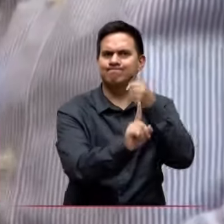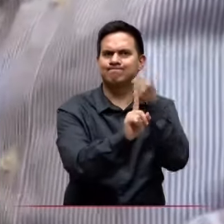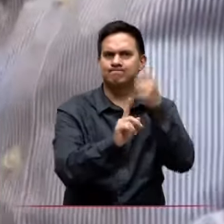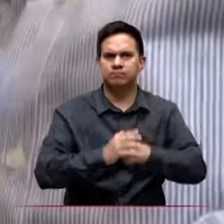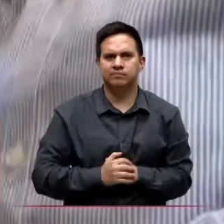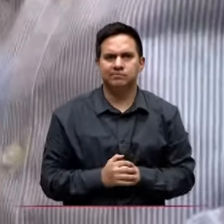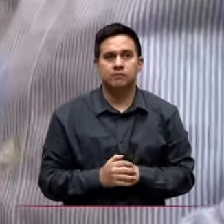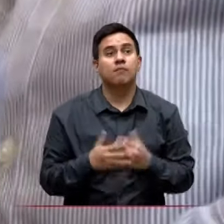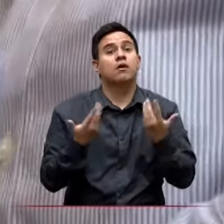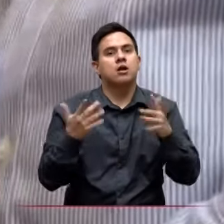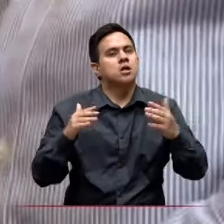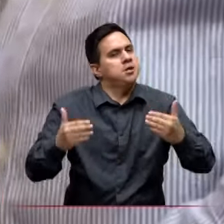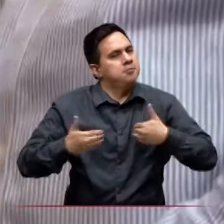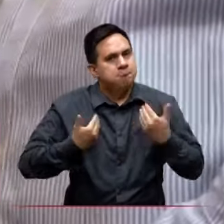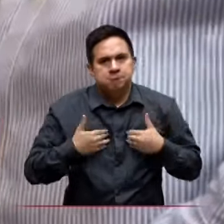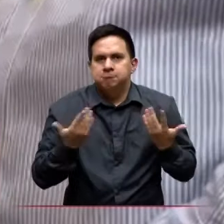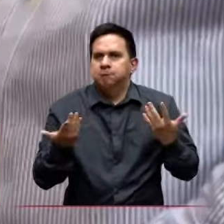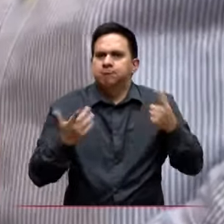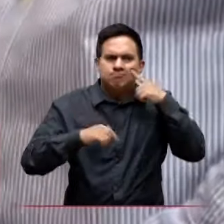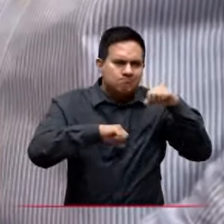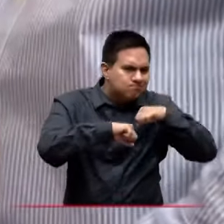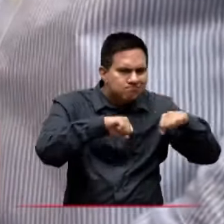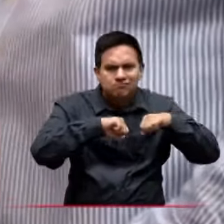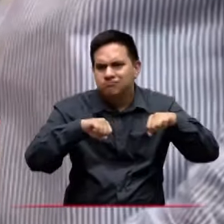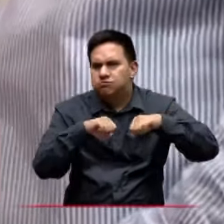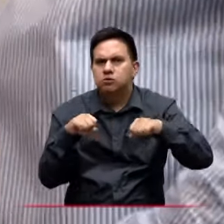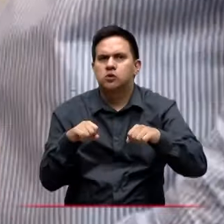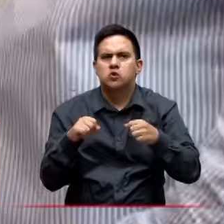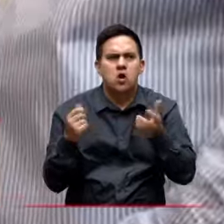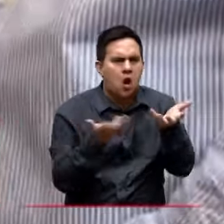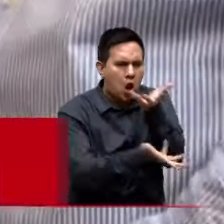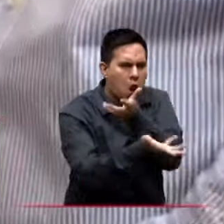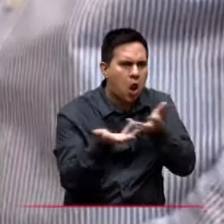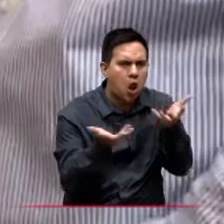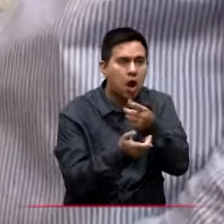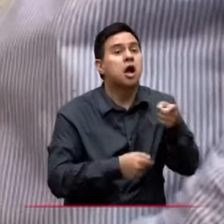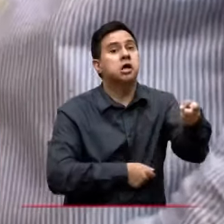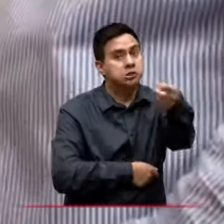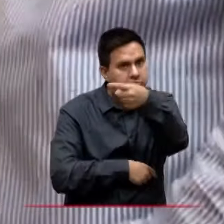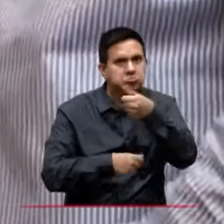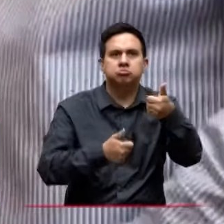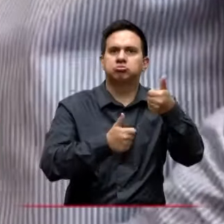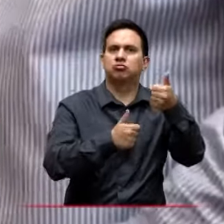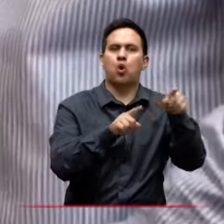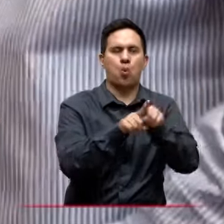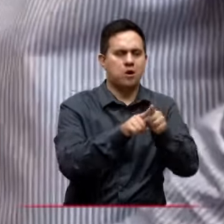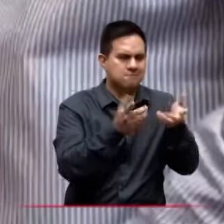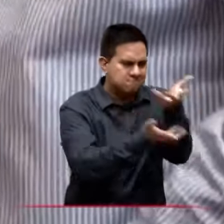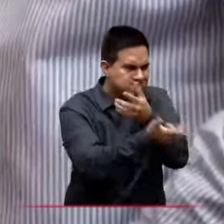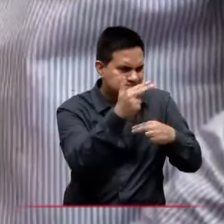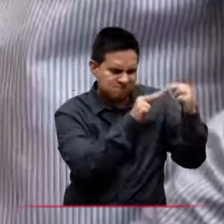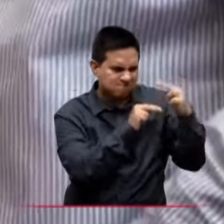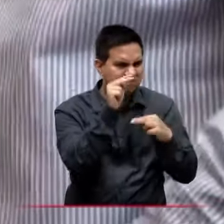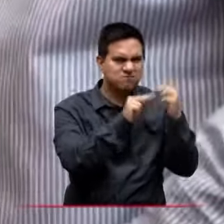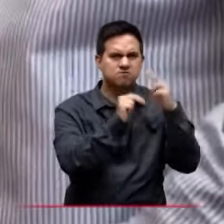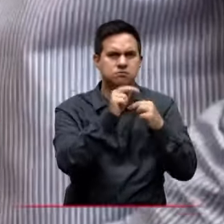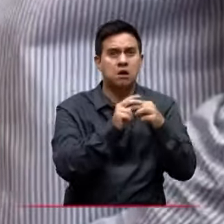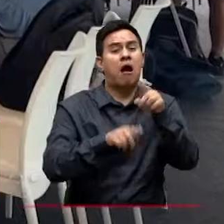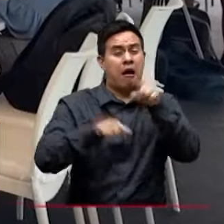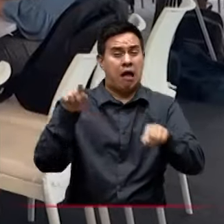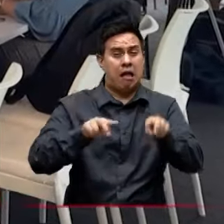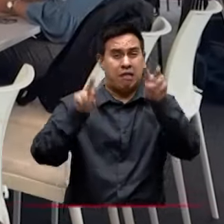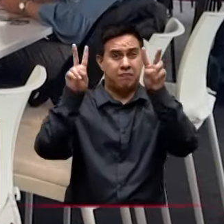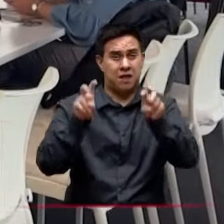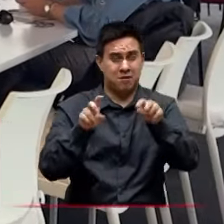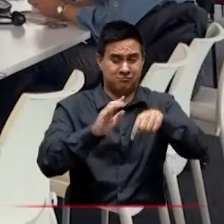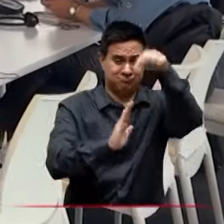negociación. Las partes están trabajando en un ambiente constructivo, inclusive en los temas más difíciles,